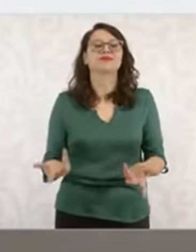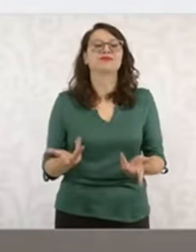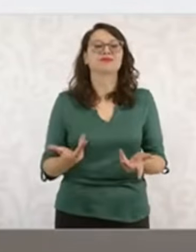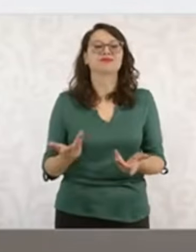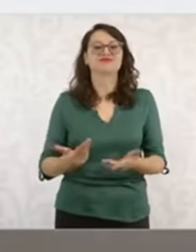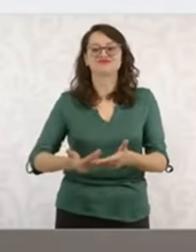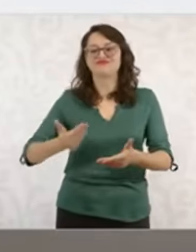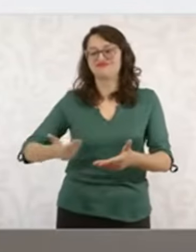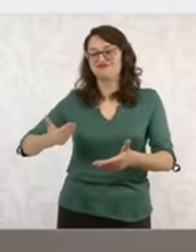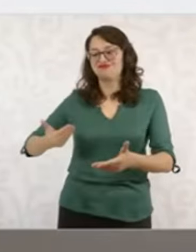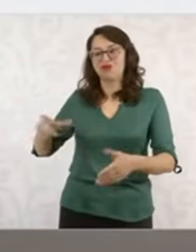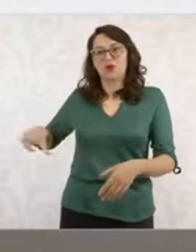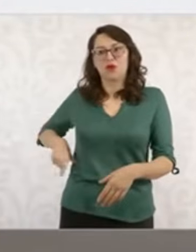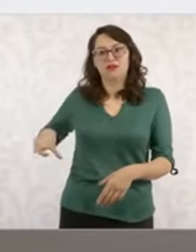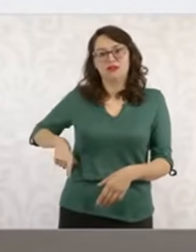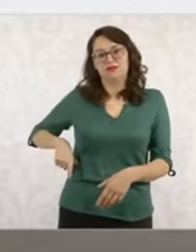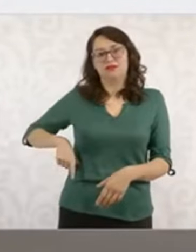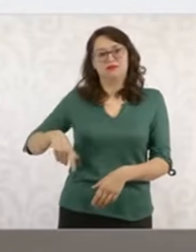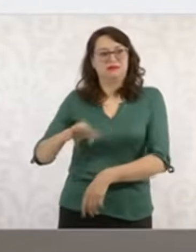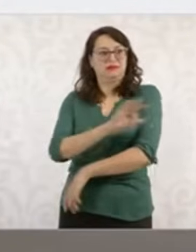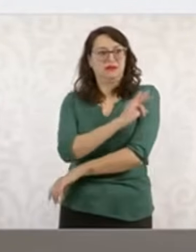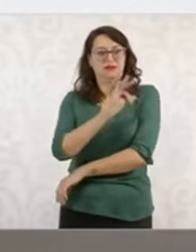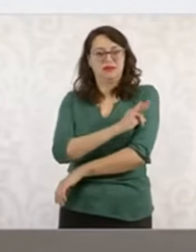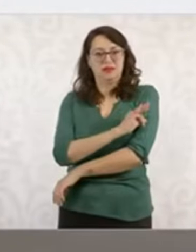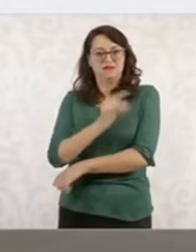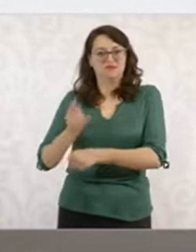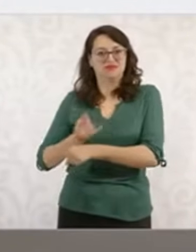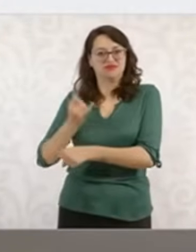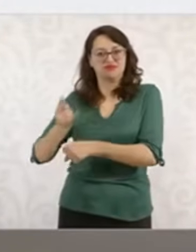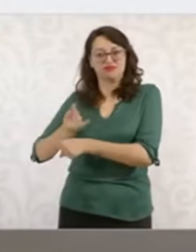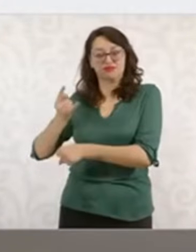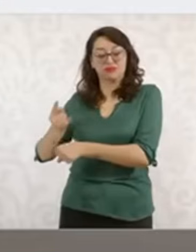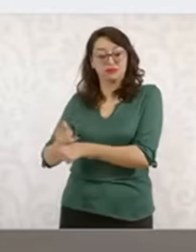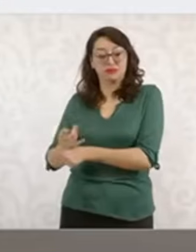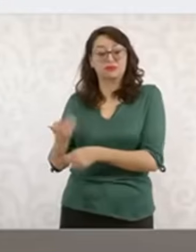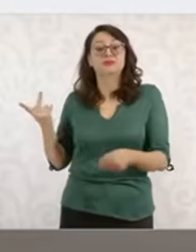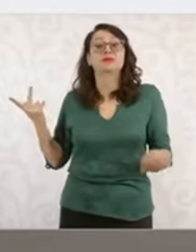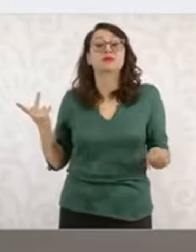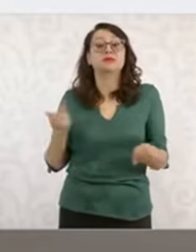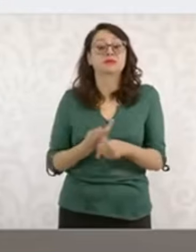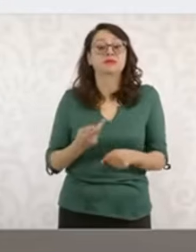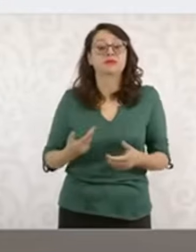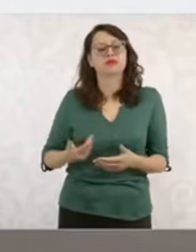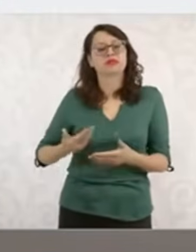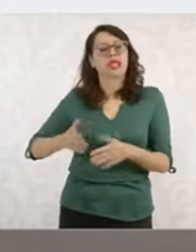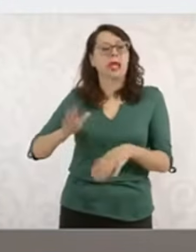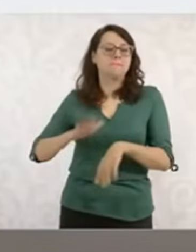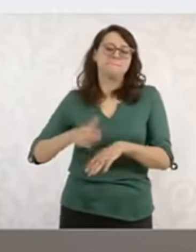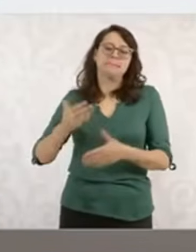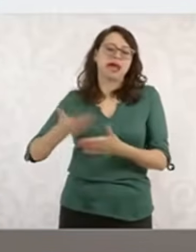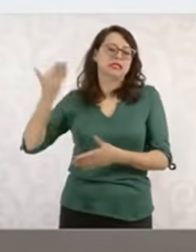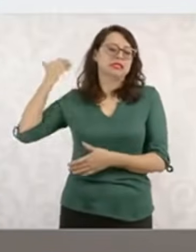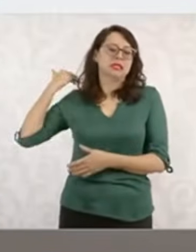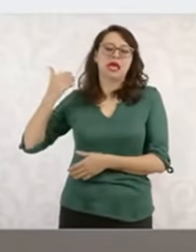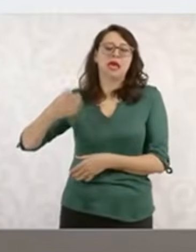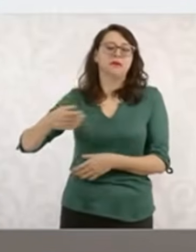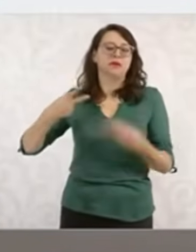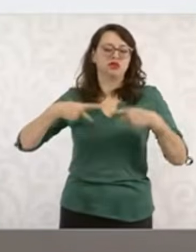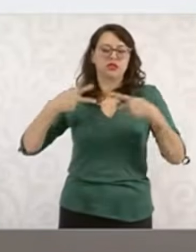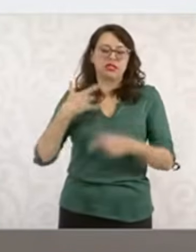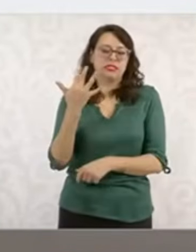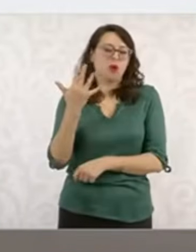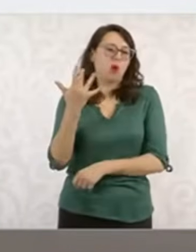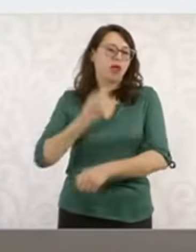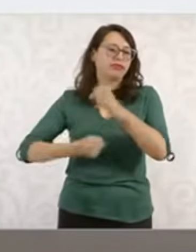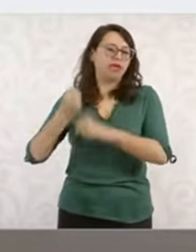más circulación de la propia enfermedad. Entonces, pues había una protección natural cuando